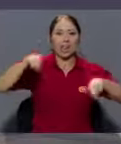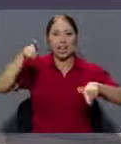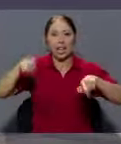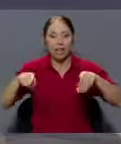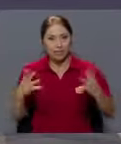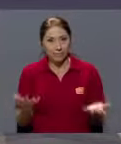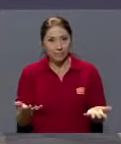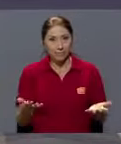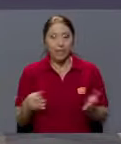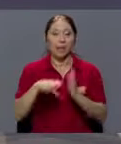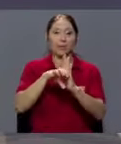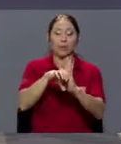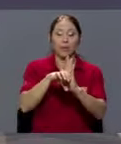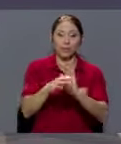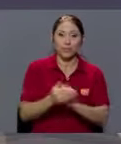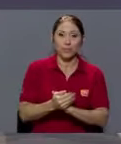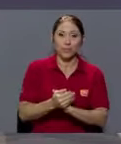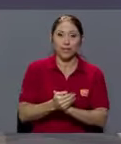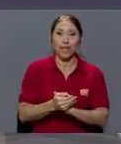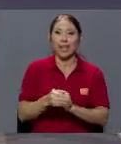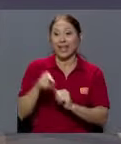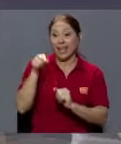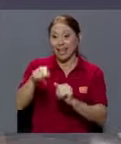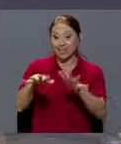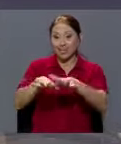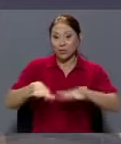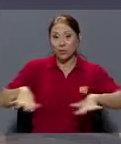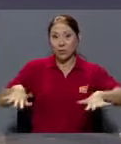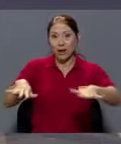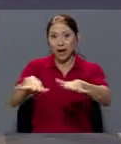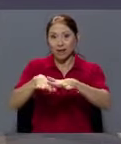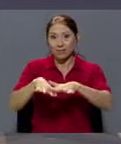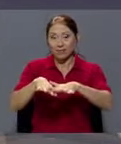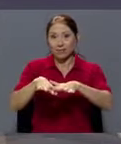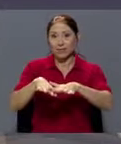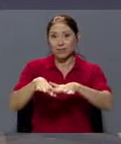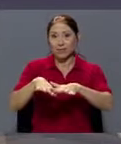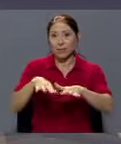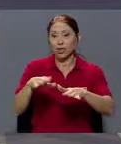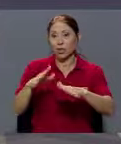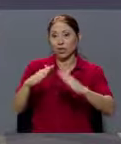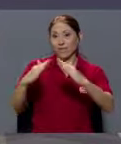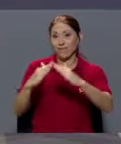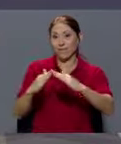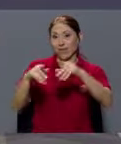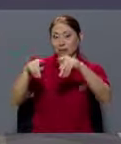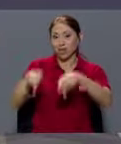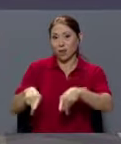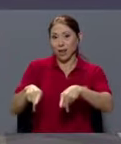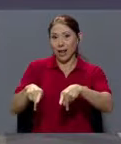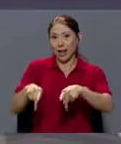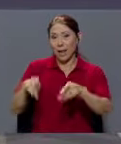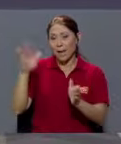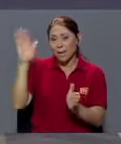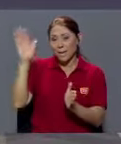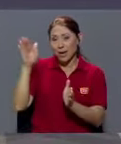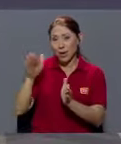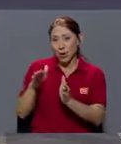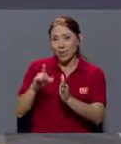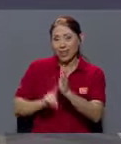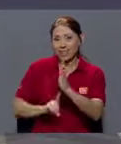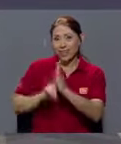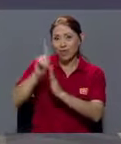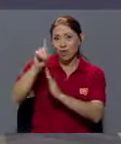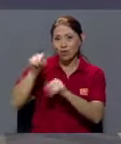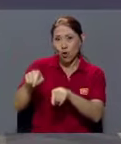Entre otras razones, entre menor desarrollo relativo del distrito de procedencia de la persona que elabora las